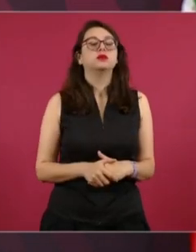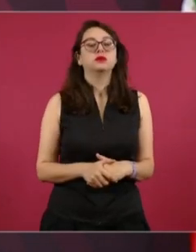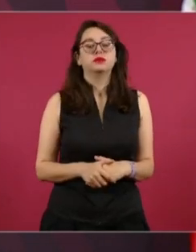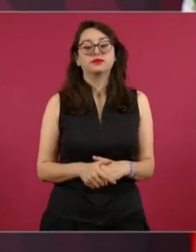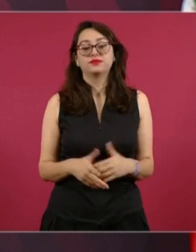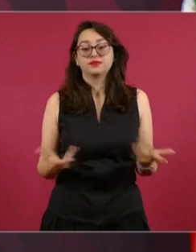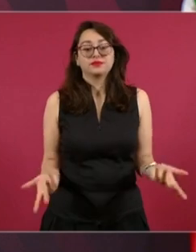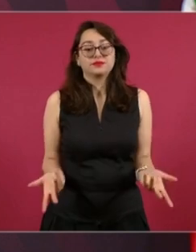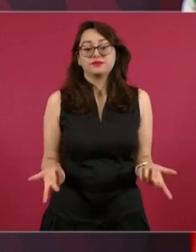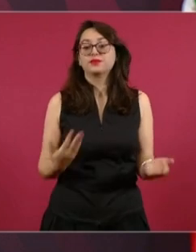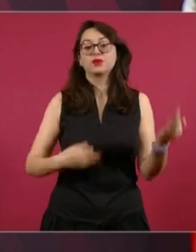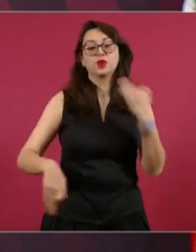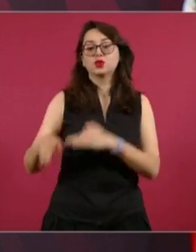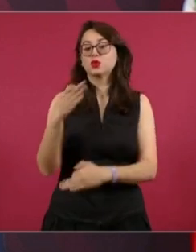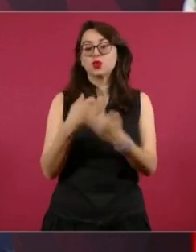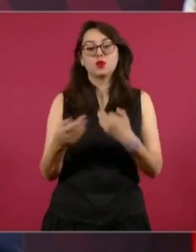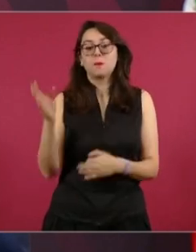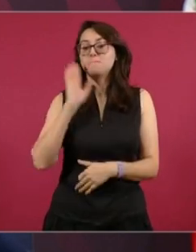y mal